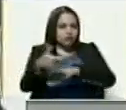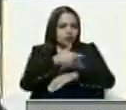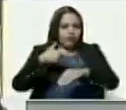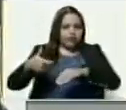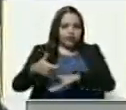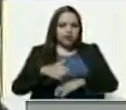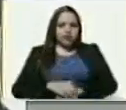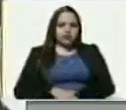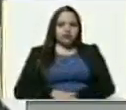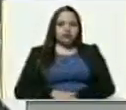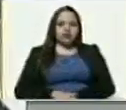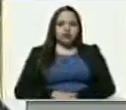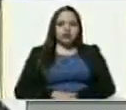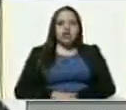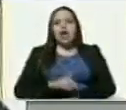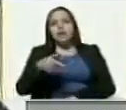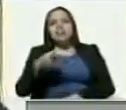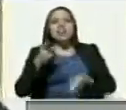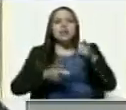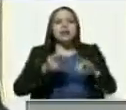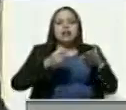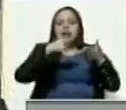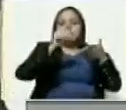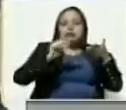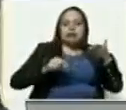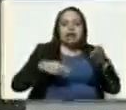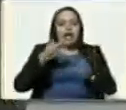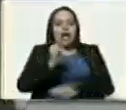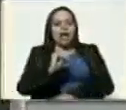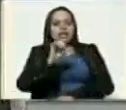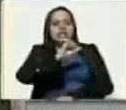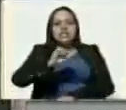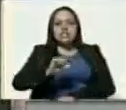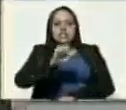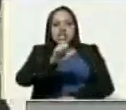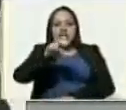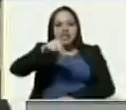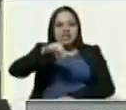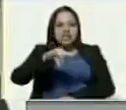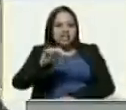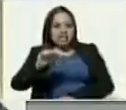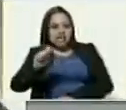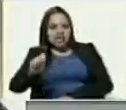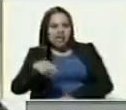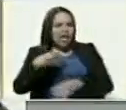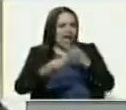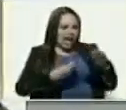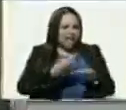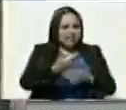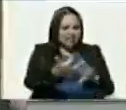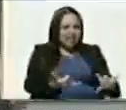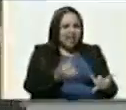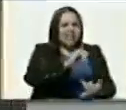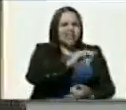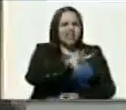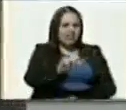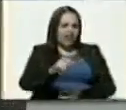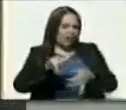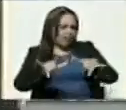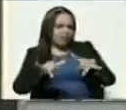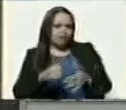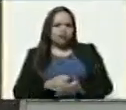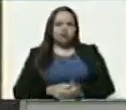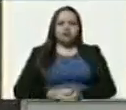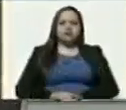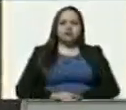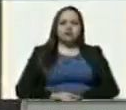Y de acuerdo al calendario que también tiene establecido el señal. Eso no. Ahora, eso ya lo hacen ellos con el IVA, es la misma operatividad. Ahora, diputado, ¿hay un